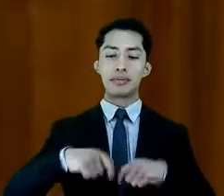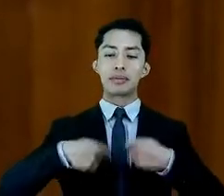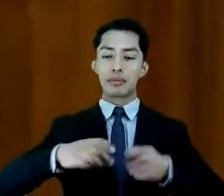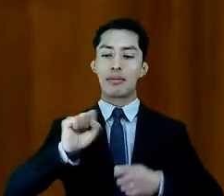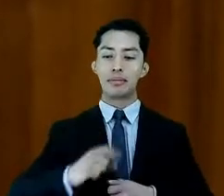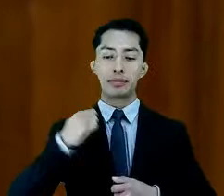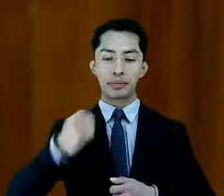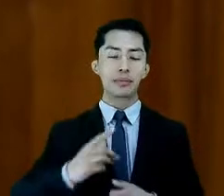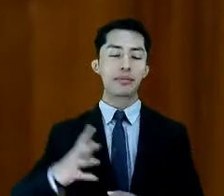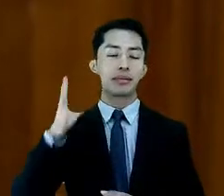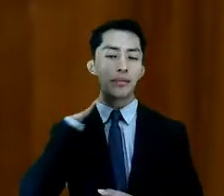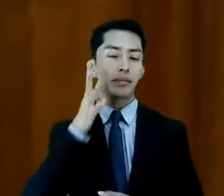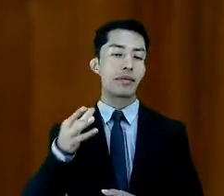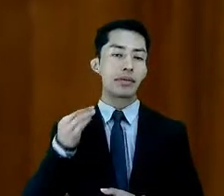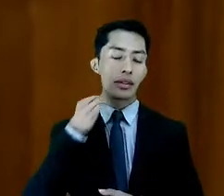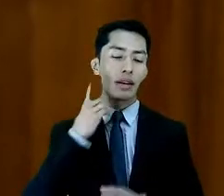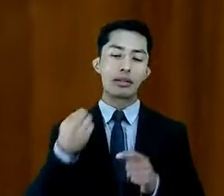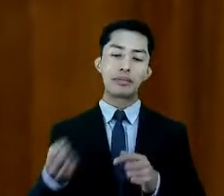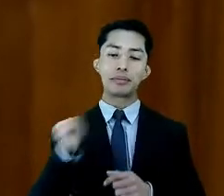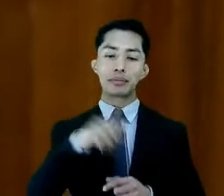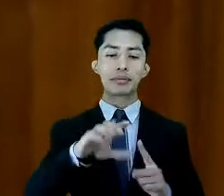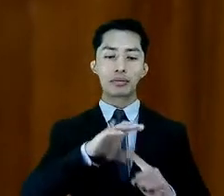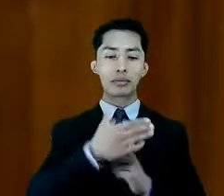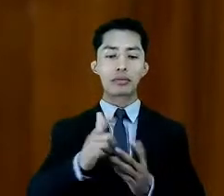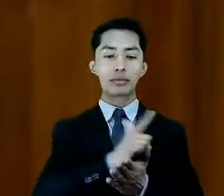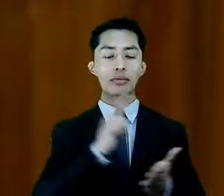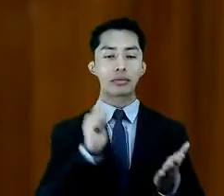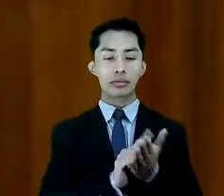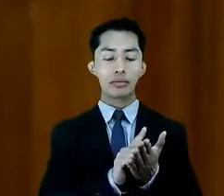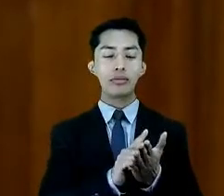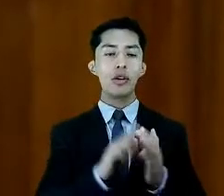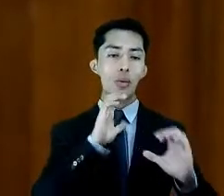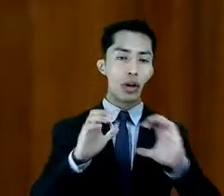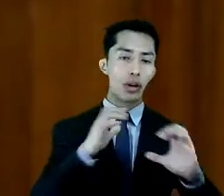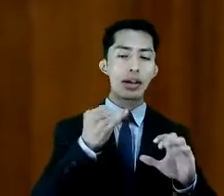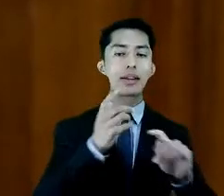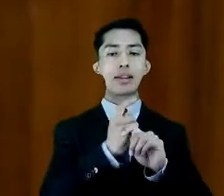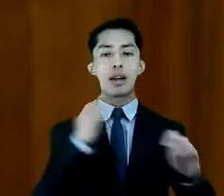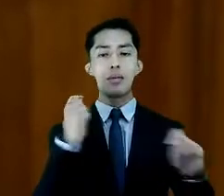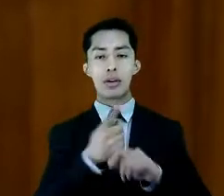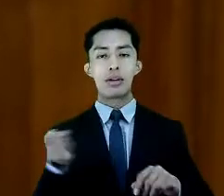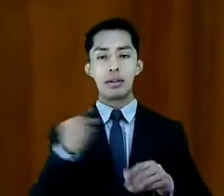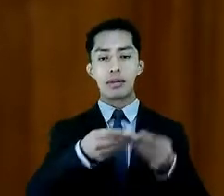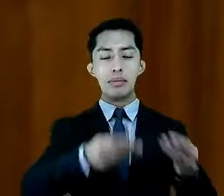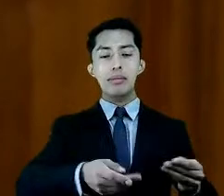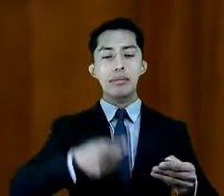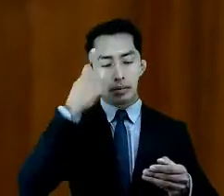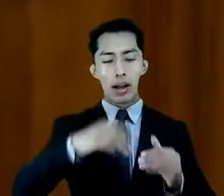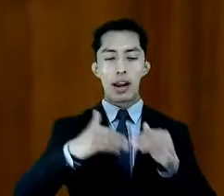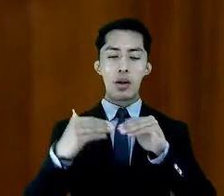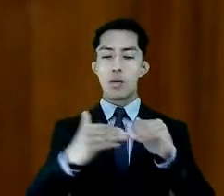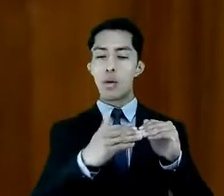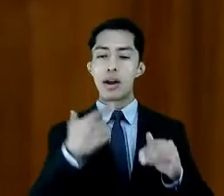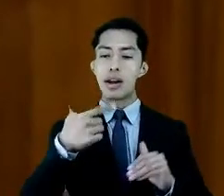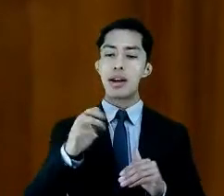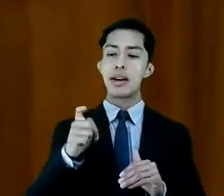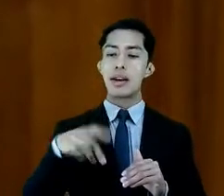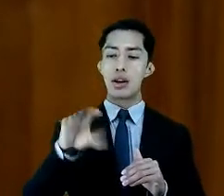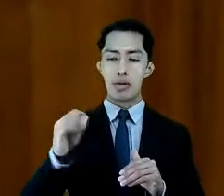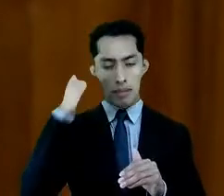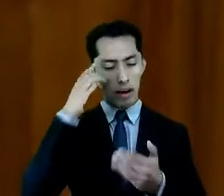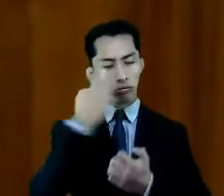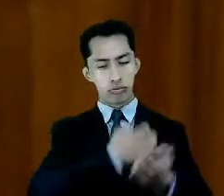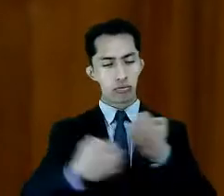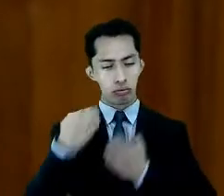61ª legislatura remitió a las comisiones legislativas de Comunicaciones y Transportes y para la Igualdad de Género, para su